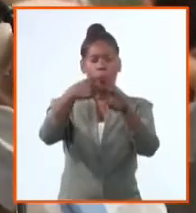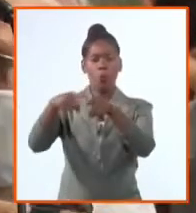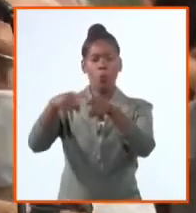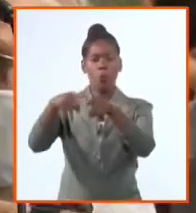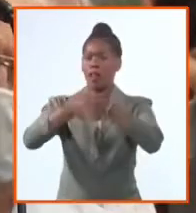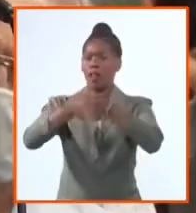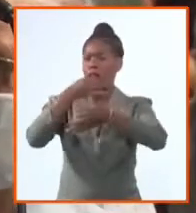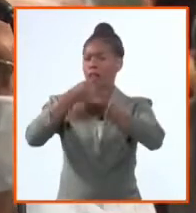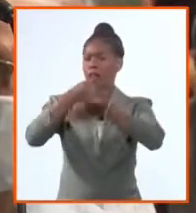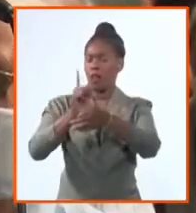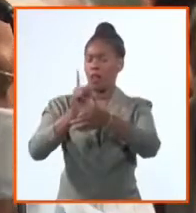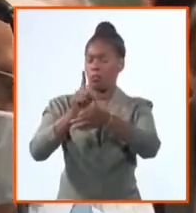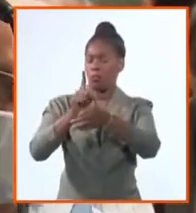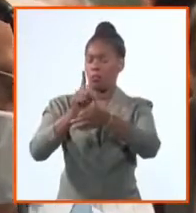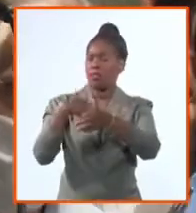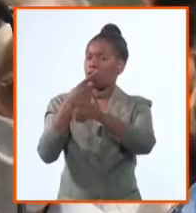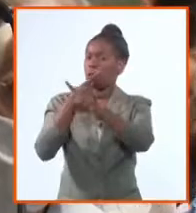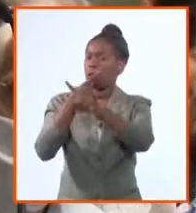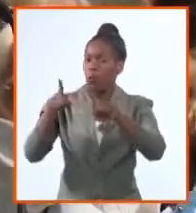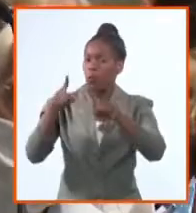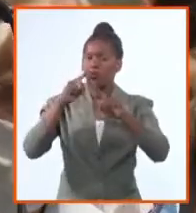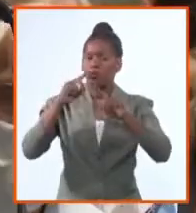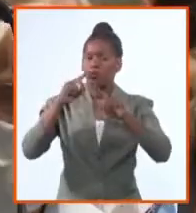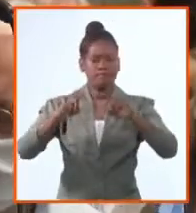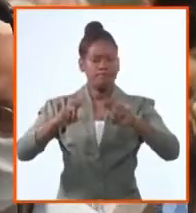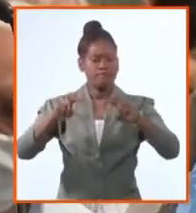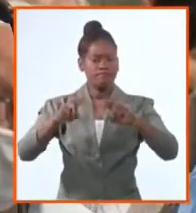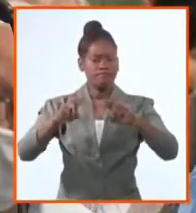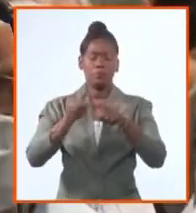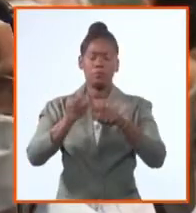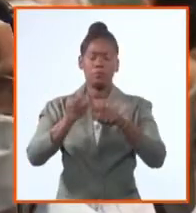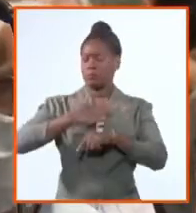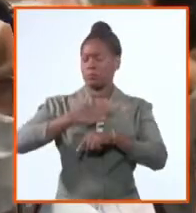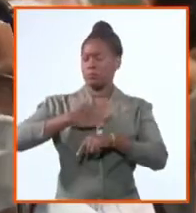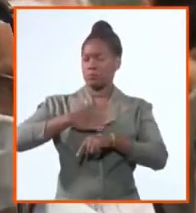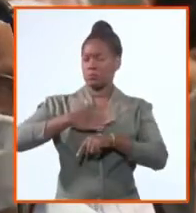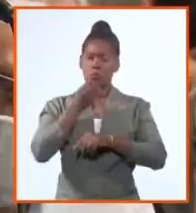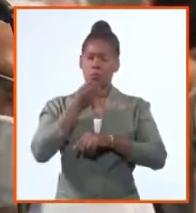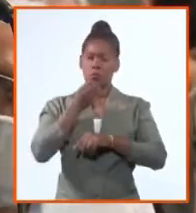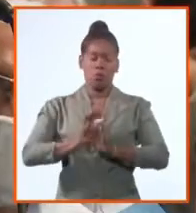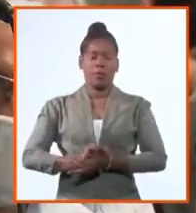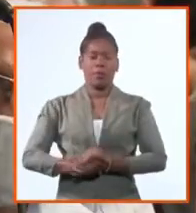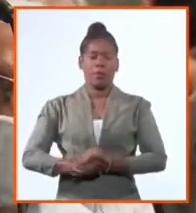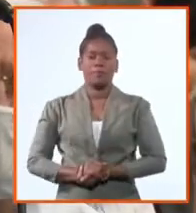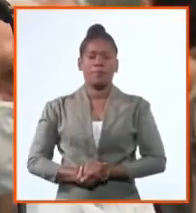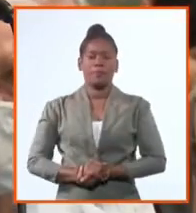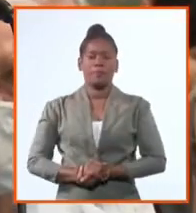otras tienen otros caminos, pero también tienen el problema. Pero en estas todavía estamos deficientes.